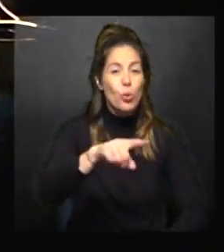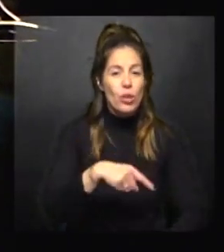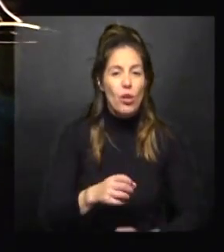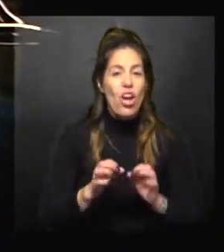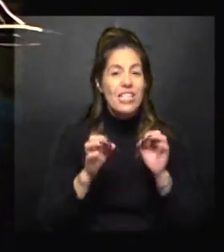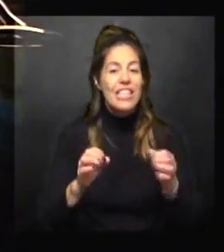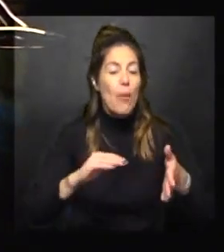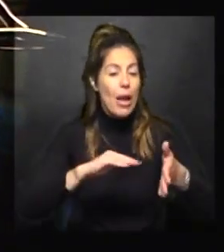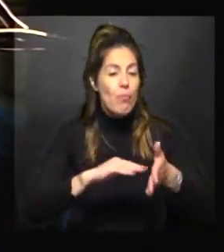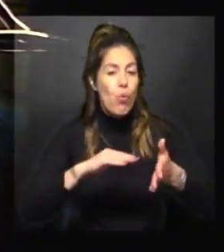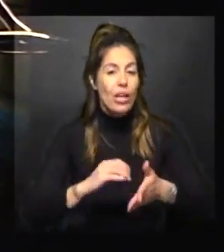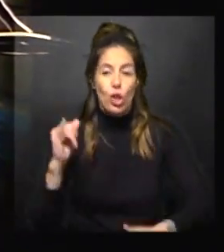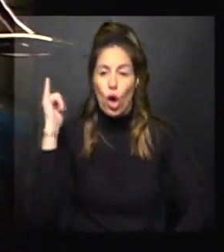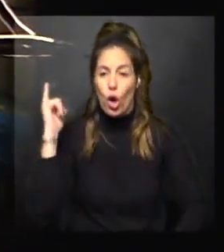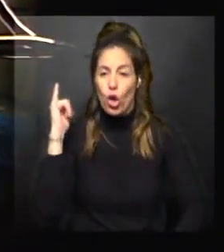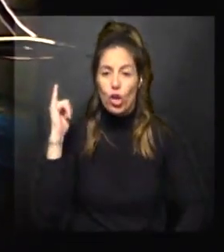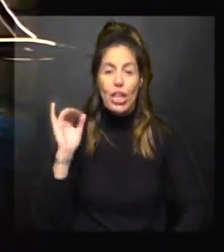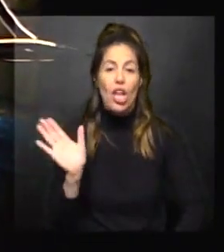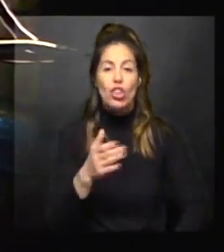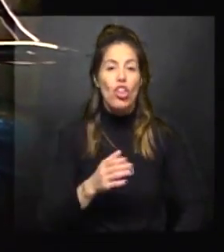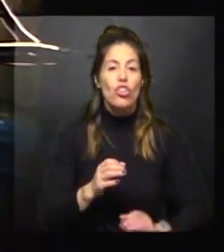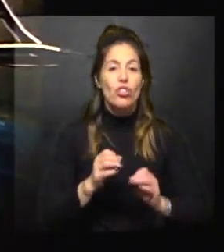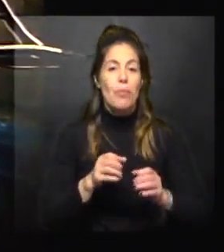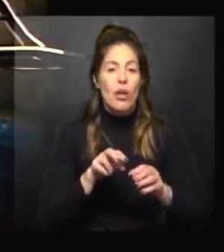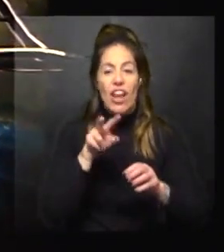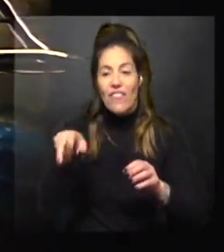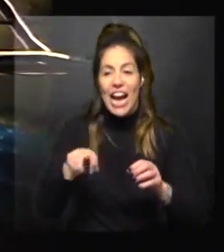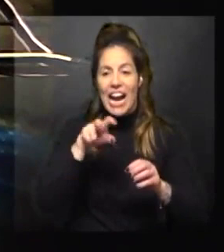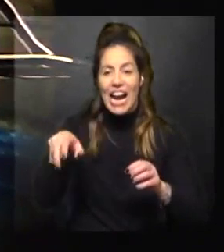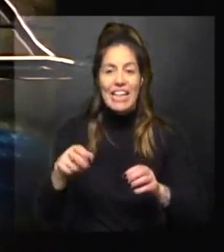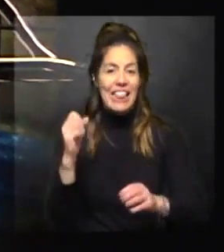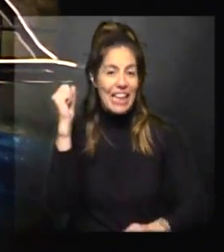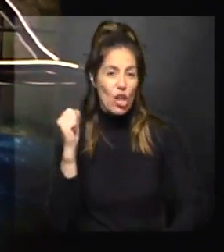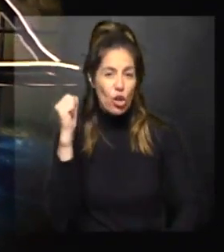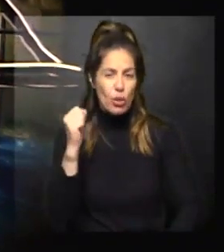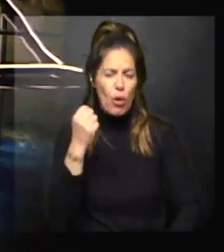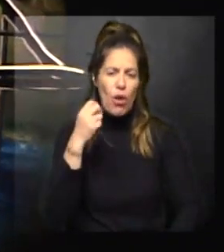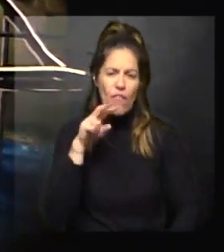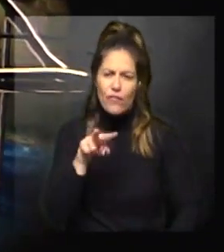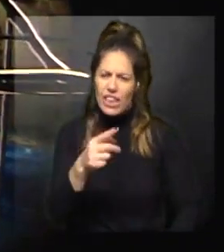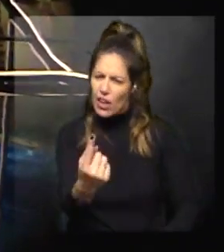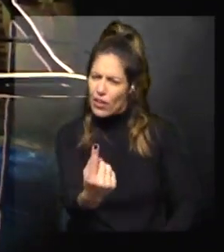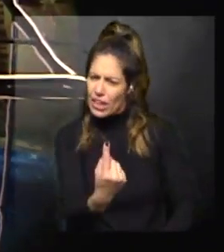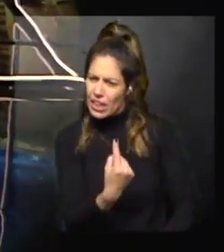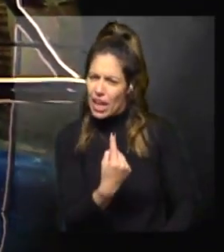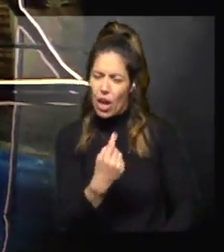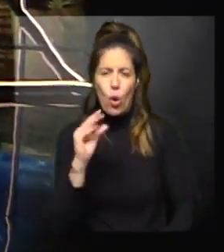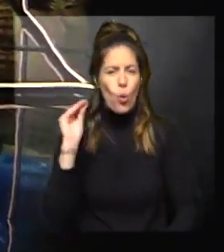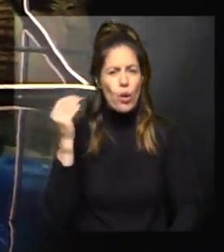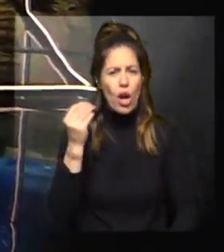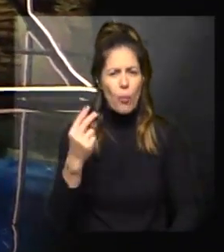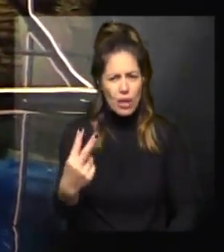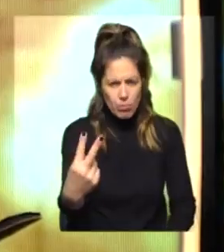de Colonia y todo el mundo empezó a bajarse del Ómnibus vi venir desde el fondo del coche a una joven que me sostenía la